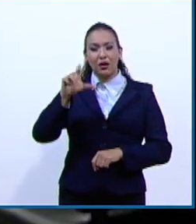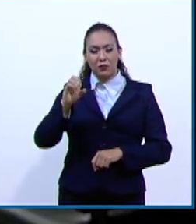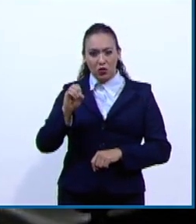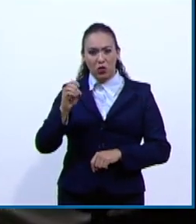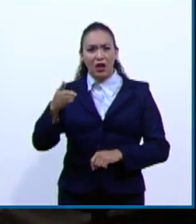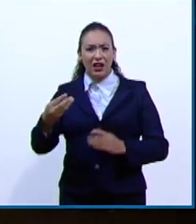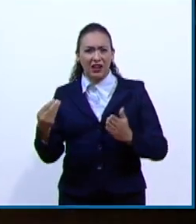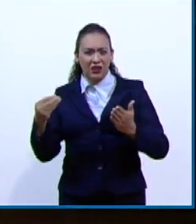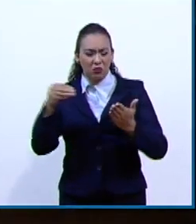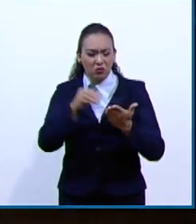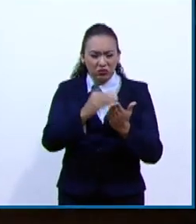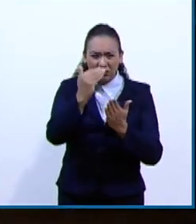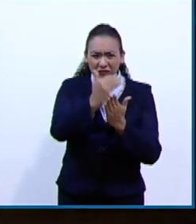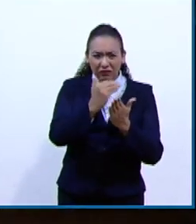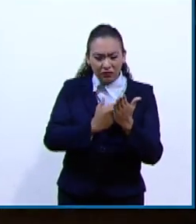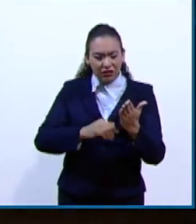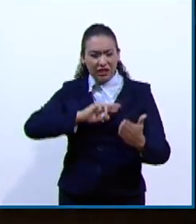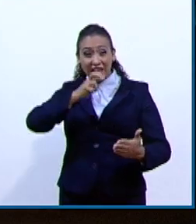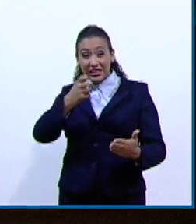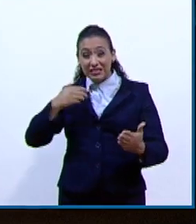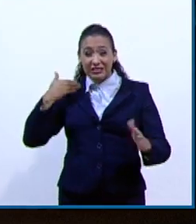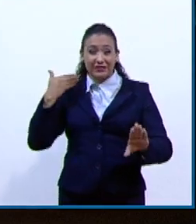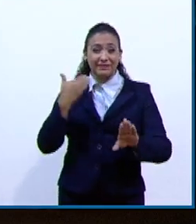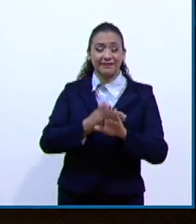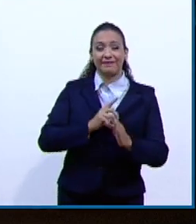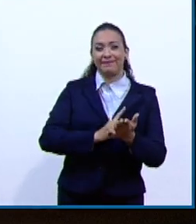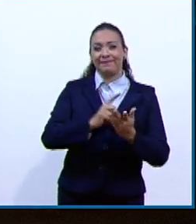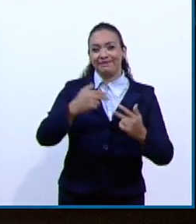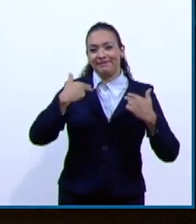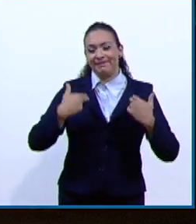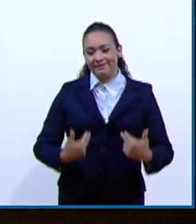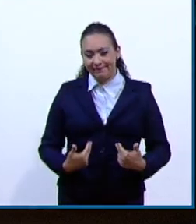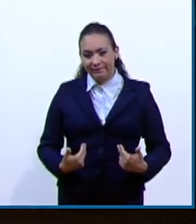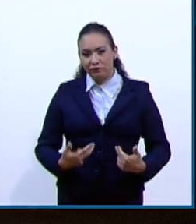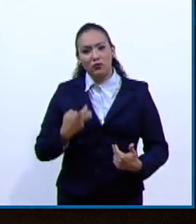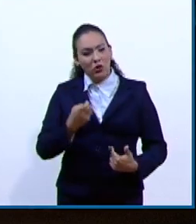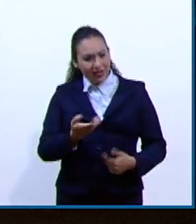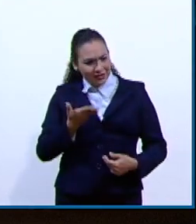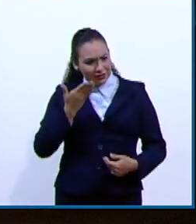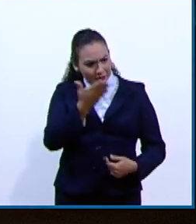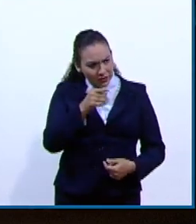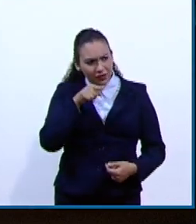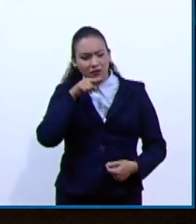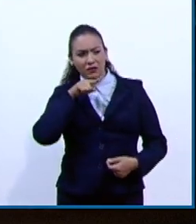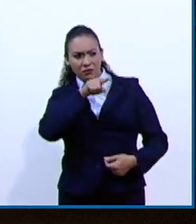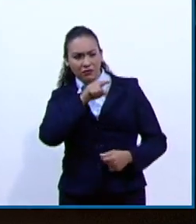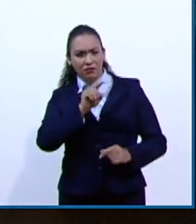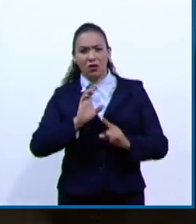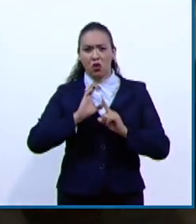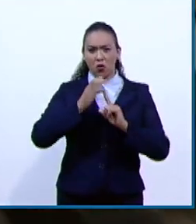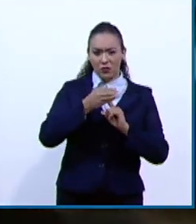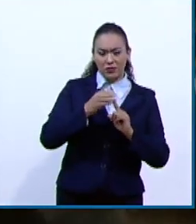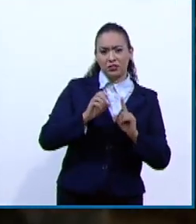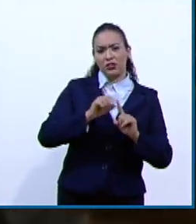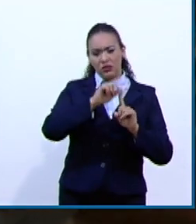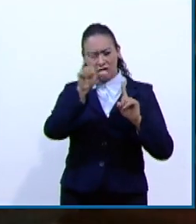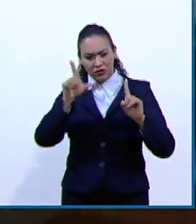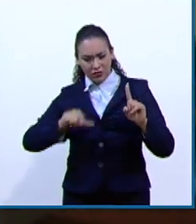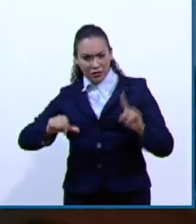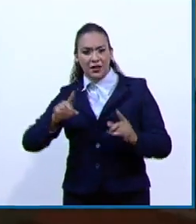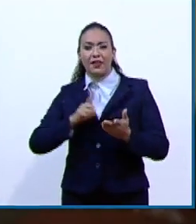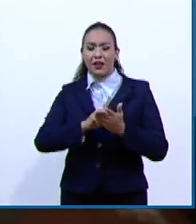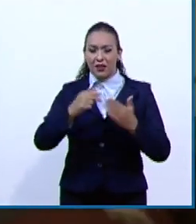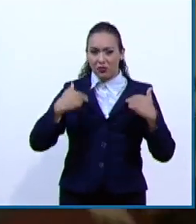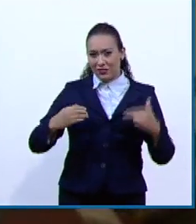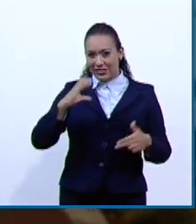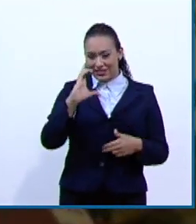estándares internacionales de derechos humanos. Ante ello, hace un llamado a renovar la presidencia de la CNDH, optando por